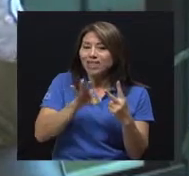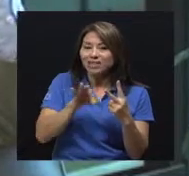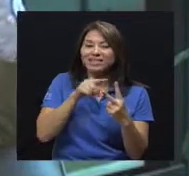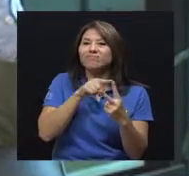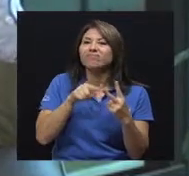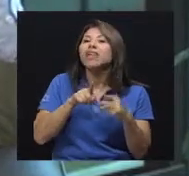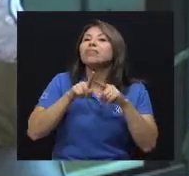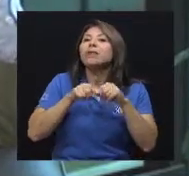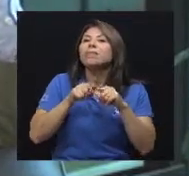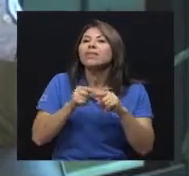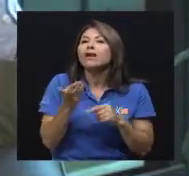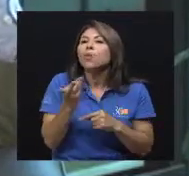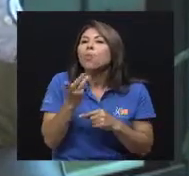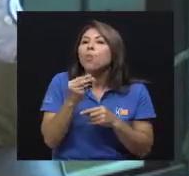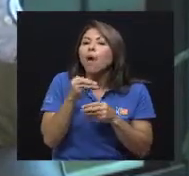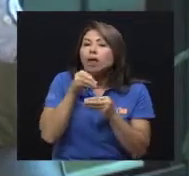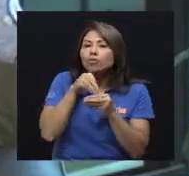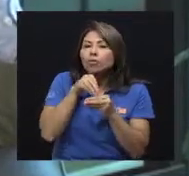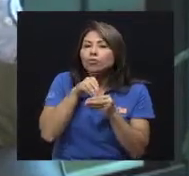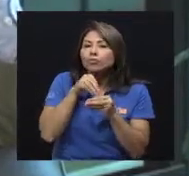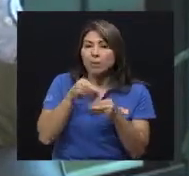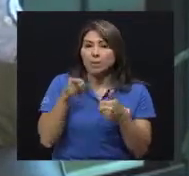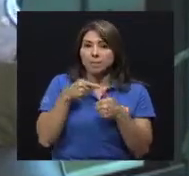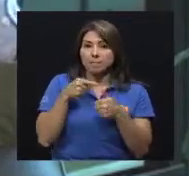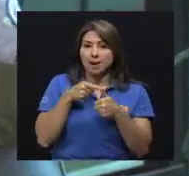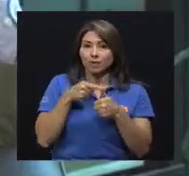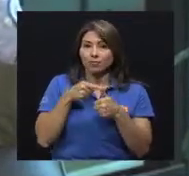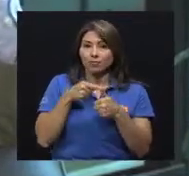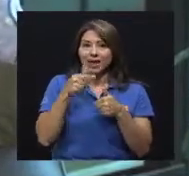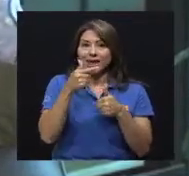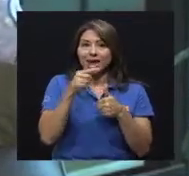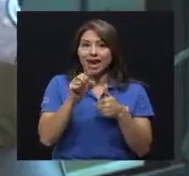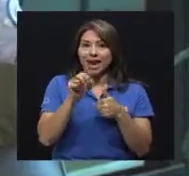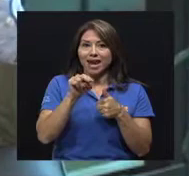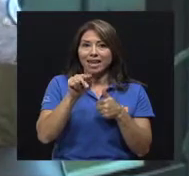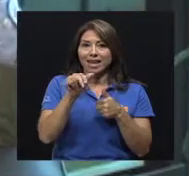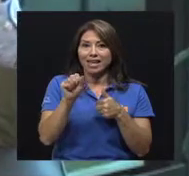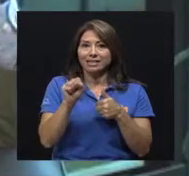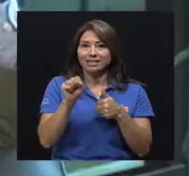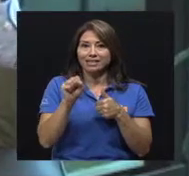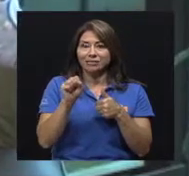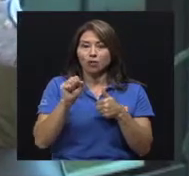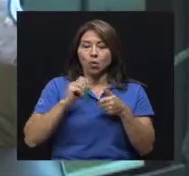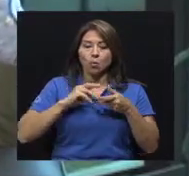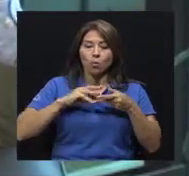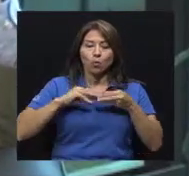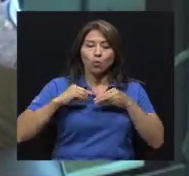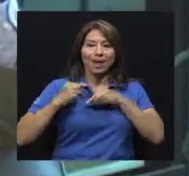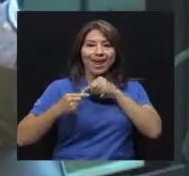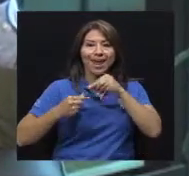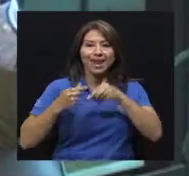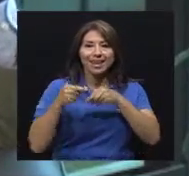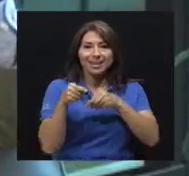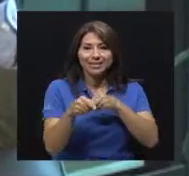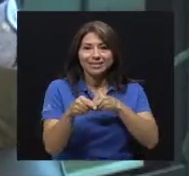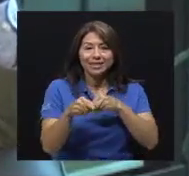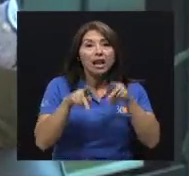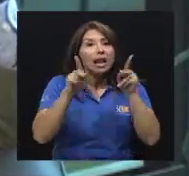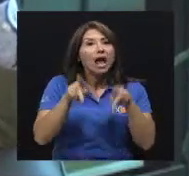acumular. El primero es los genes. Hay gente a la que se le acumula el colesterol más rápido, que es la gente que tiene colesterol más alto en